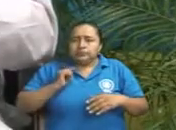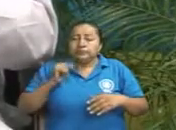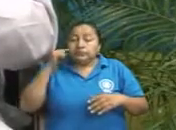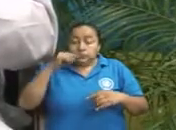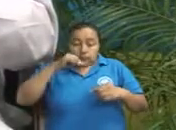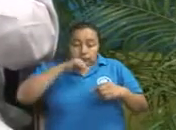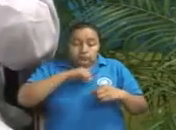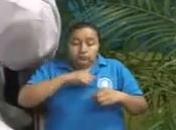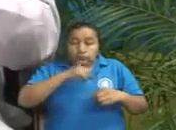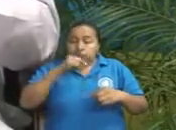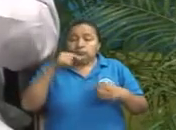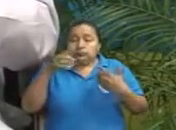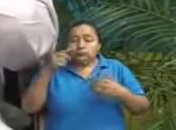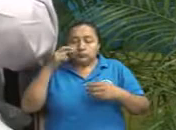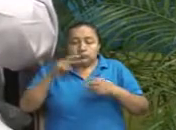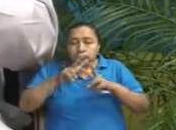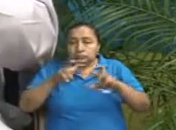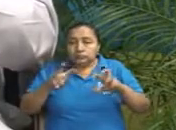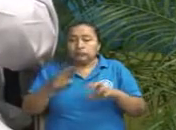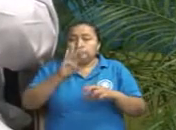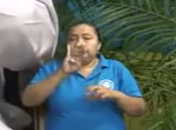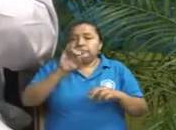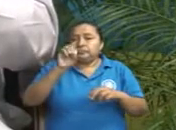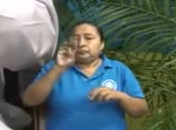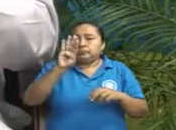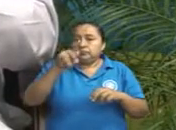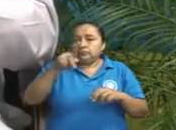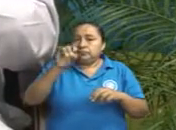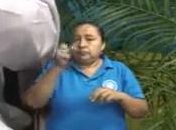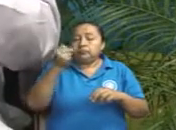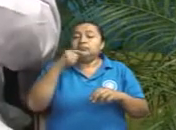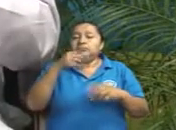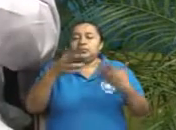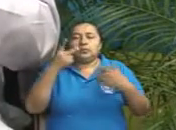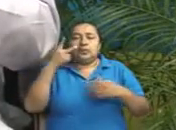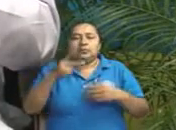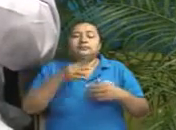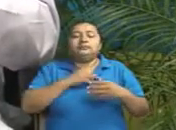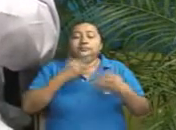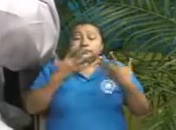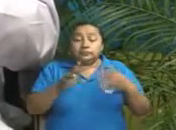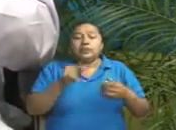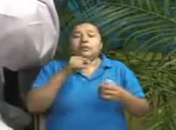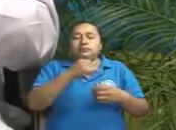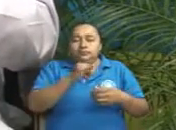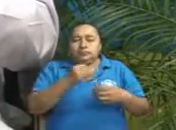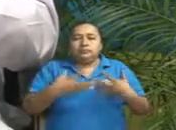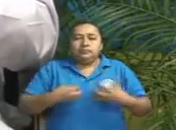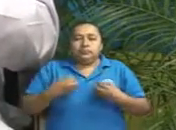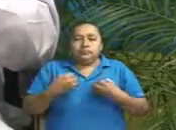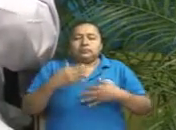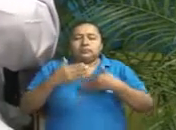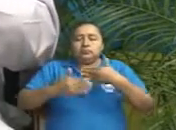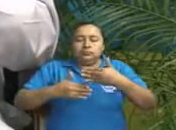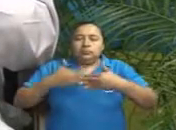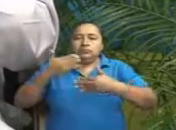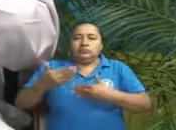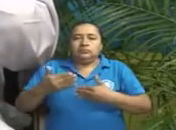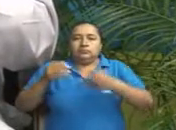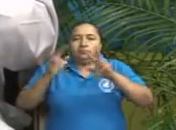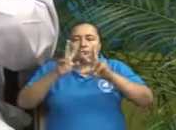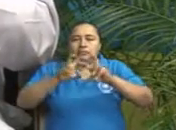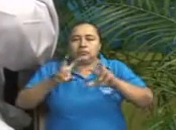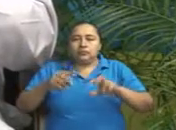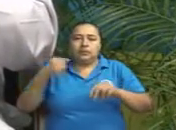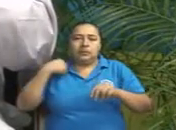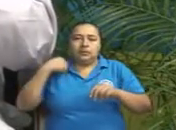biopsia, de este resultado de patología, viene una fase que es de evaluación. El cáncer